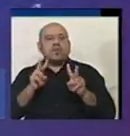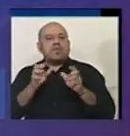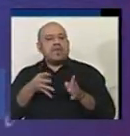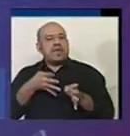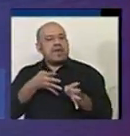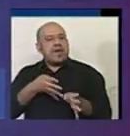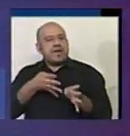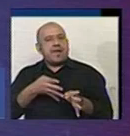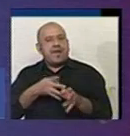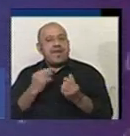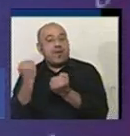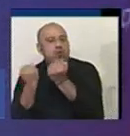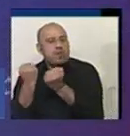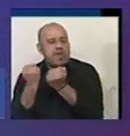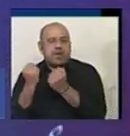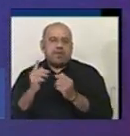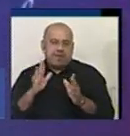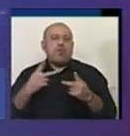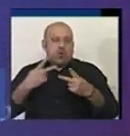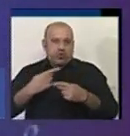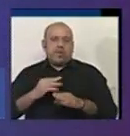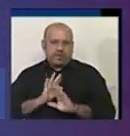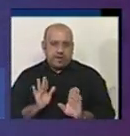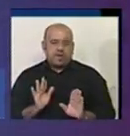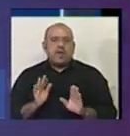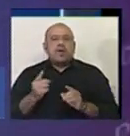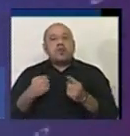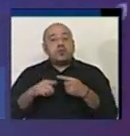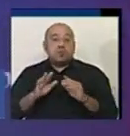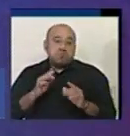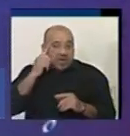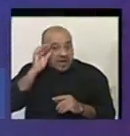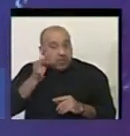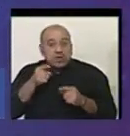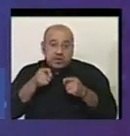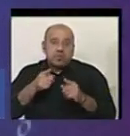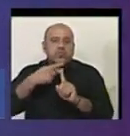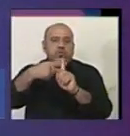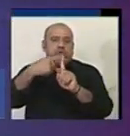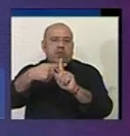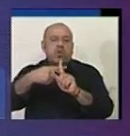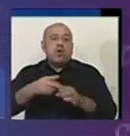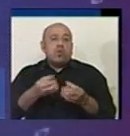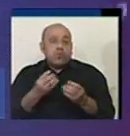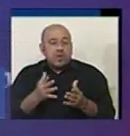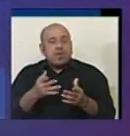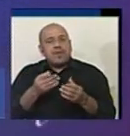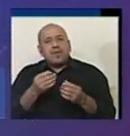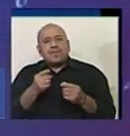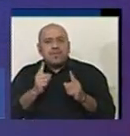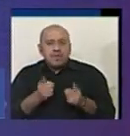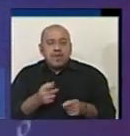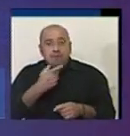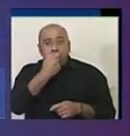y claro, no el fin de las hostilidades, ¿no? En cualquier caso, creo que es positivo porque en el medio había quedado también Macri,